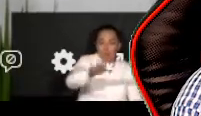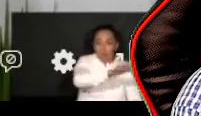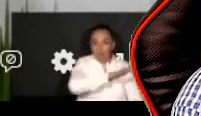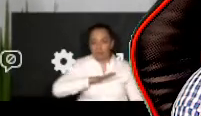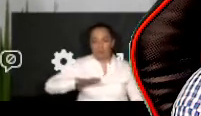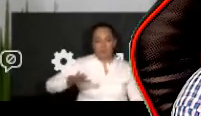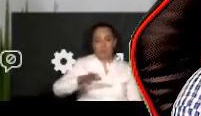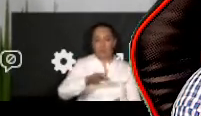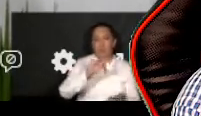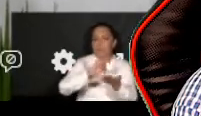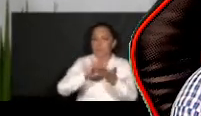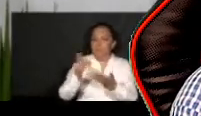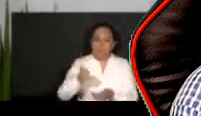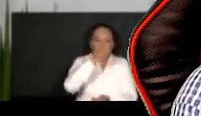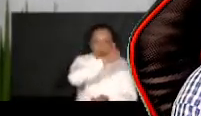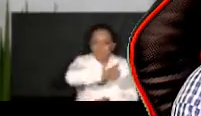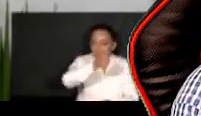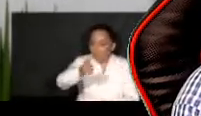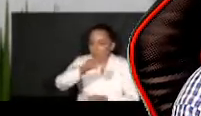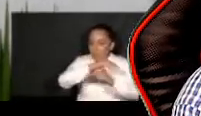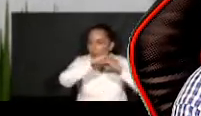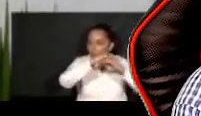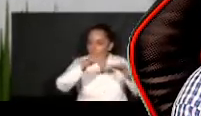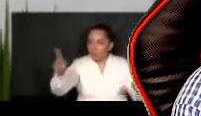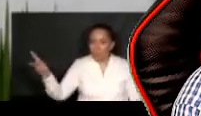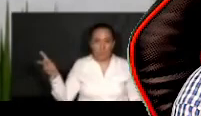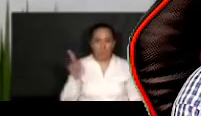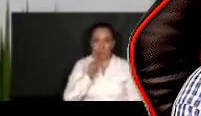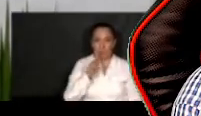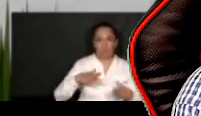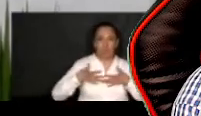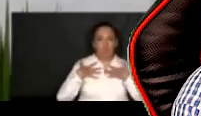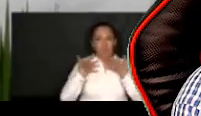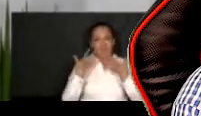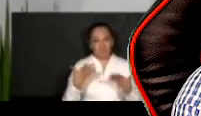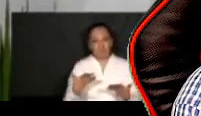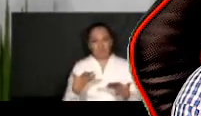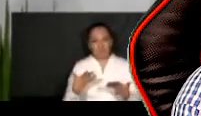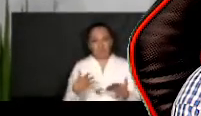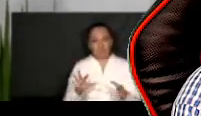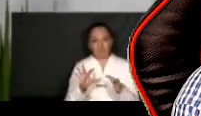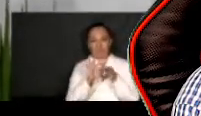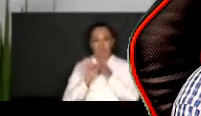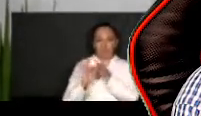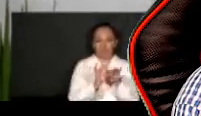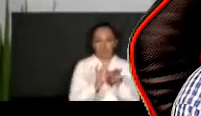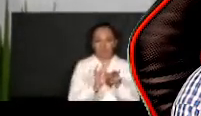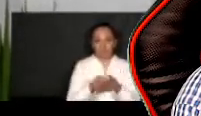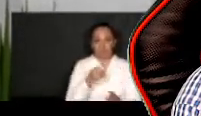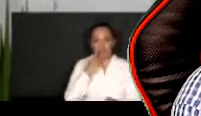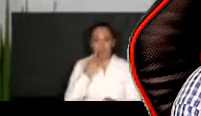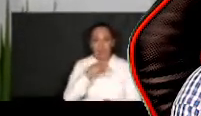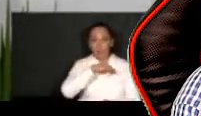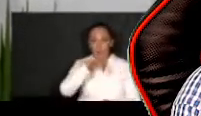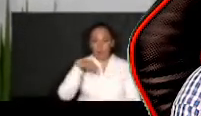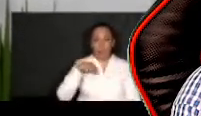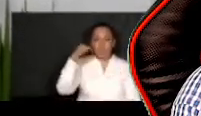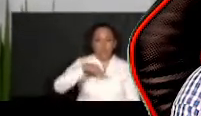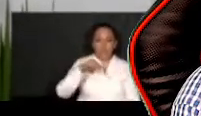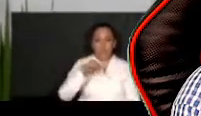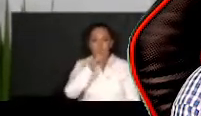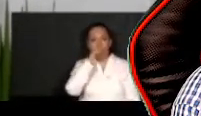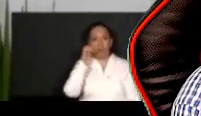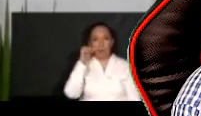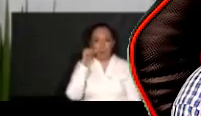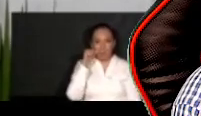chihuahuenses, por su confianza y por su solidaridad. Pues estamos aquí en Ciudad Juárez.